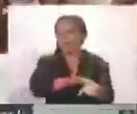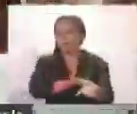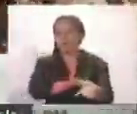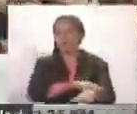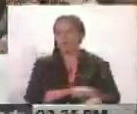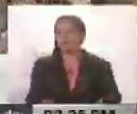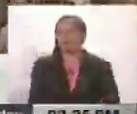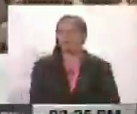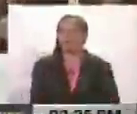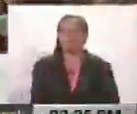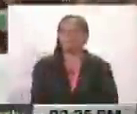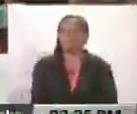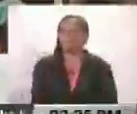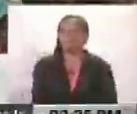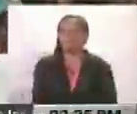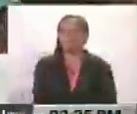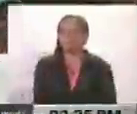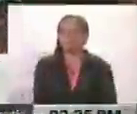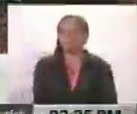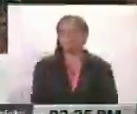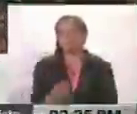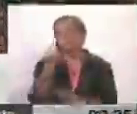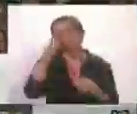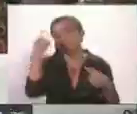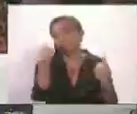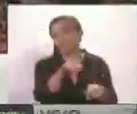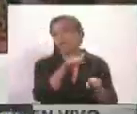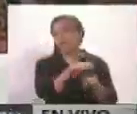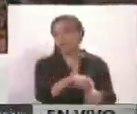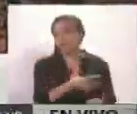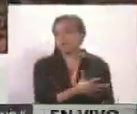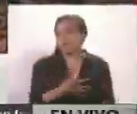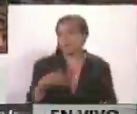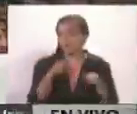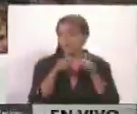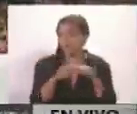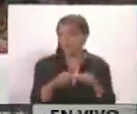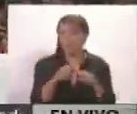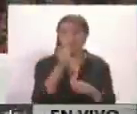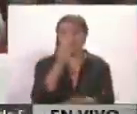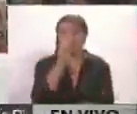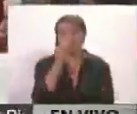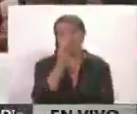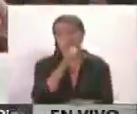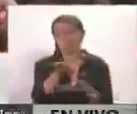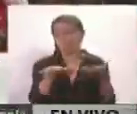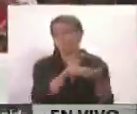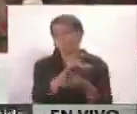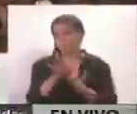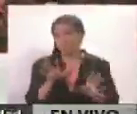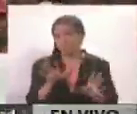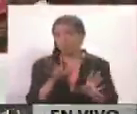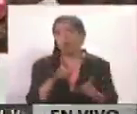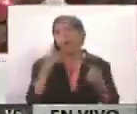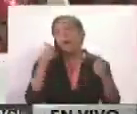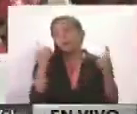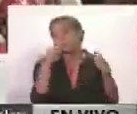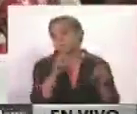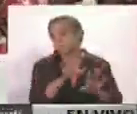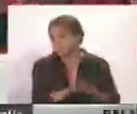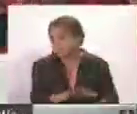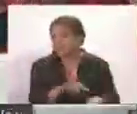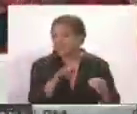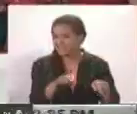desestabilización, allá los que quieren seguir con el sabotaje, allá los que quieren forzar de